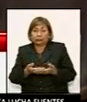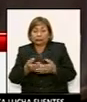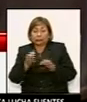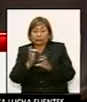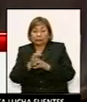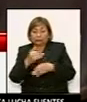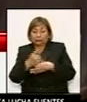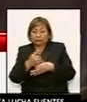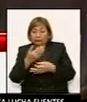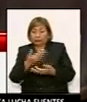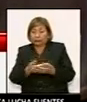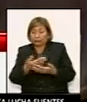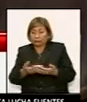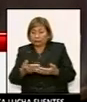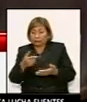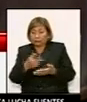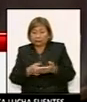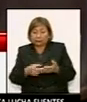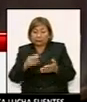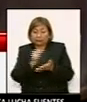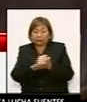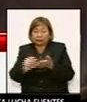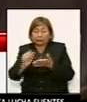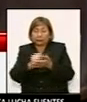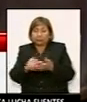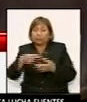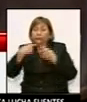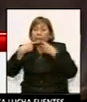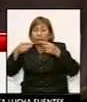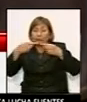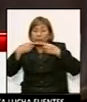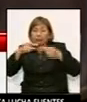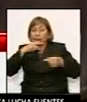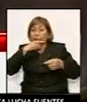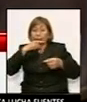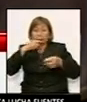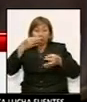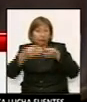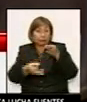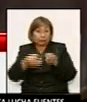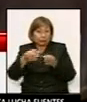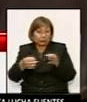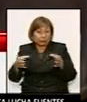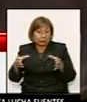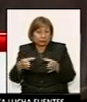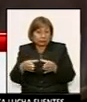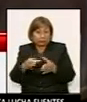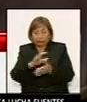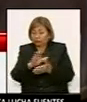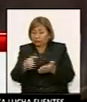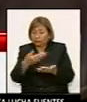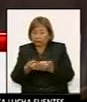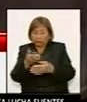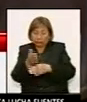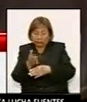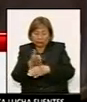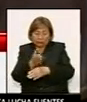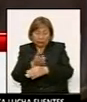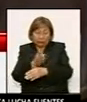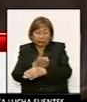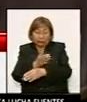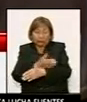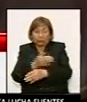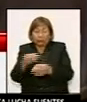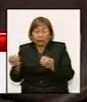legal propuesta, que se informe mensualmente a la Comisión de la Mujer y de Justicia del Congreso de la República de todos los avances en la implementación